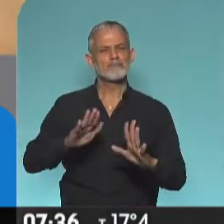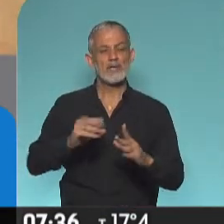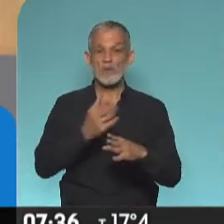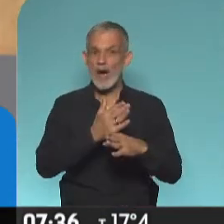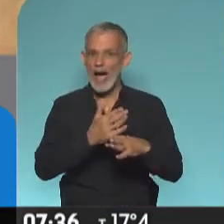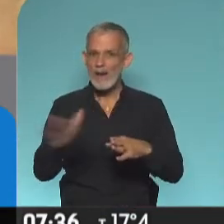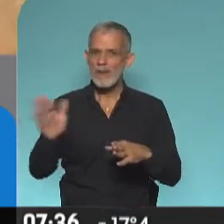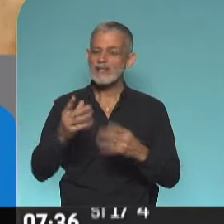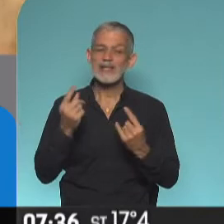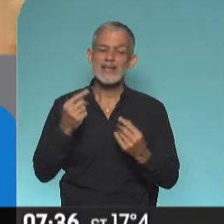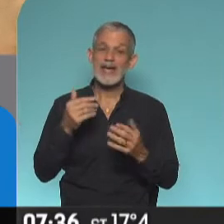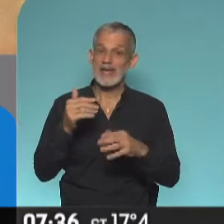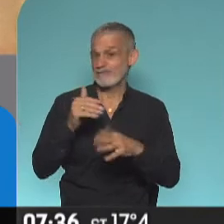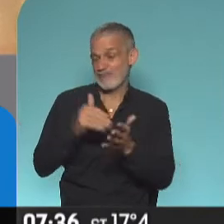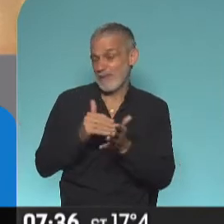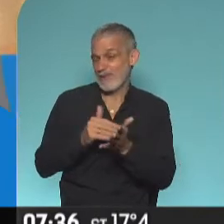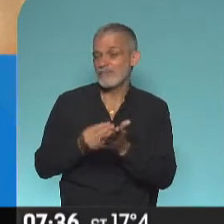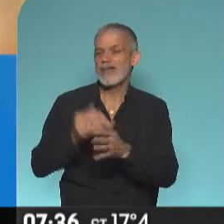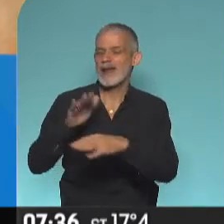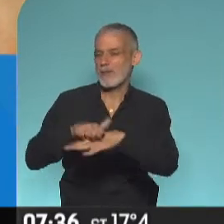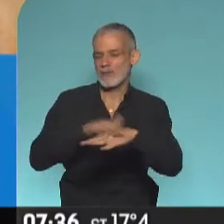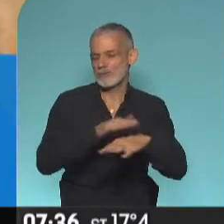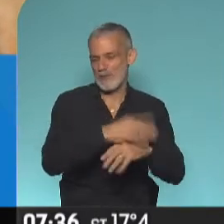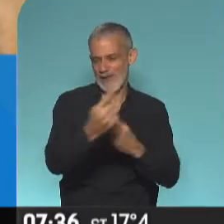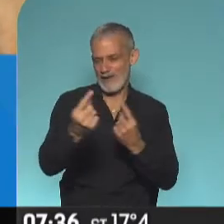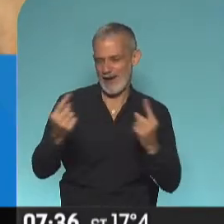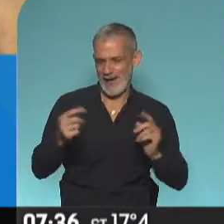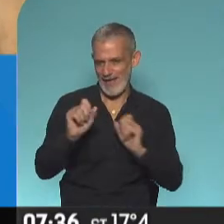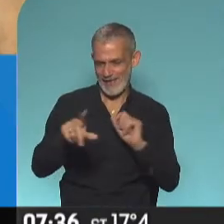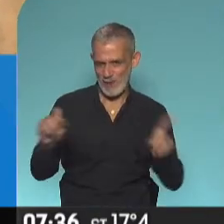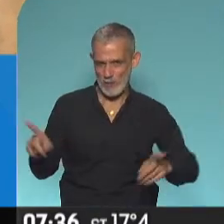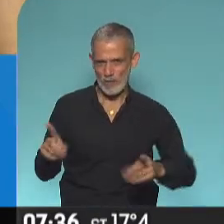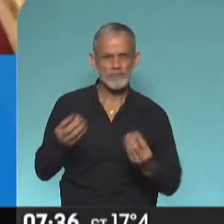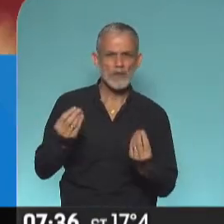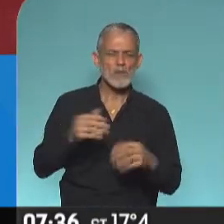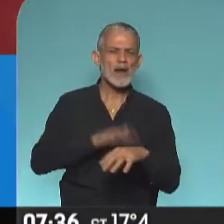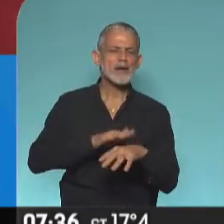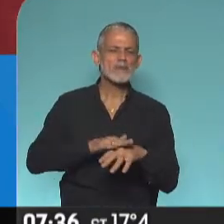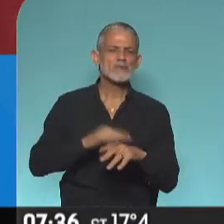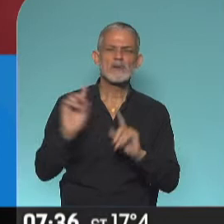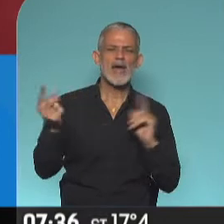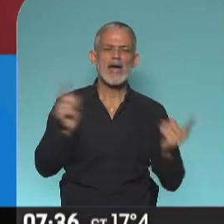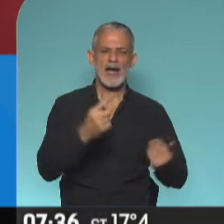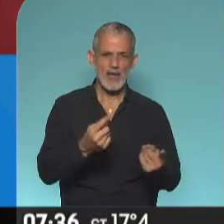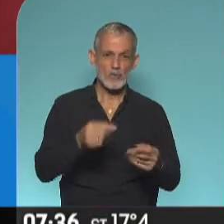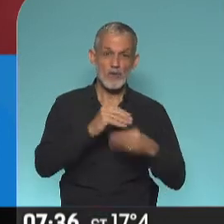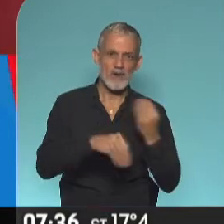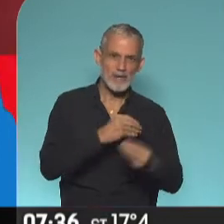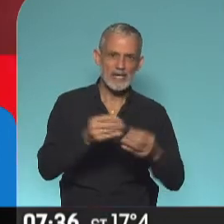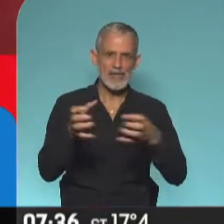partir de la responsabilidad individual fundamentalmente. ¿Cómo está catalogando usted, cómo está calificando usted la responsabilidad individual de los grupos, de las